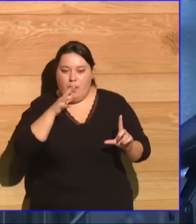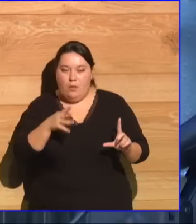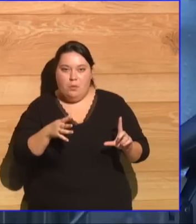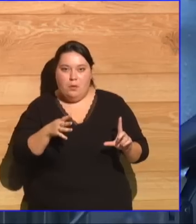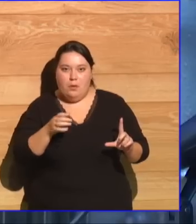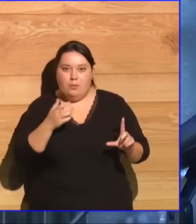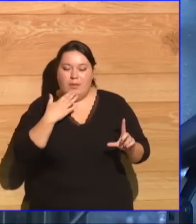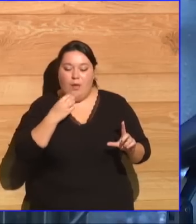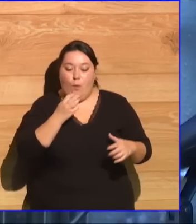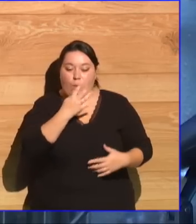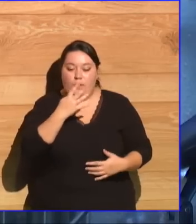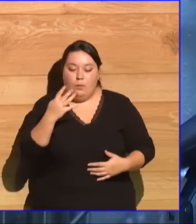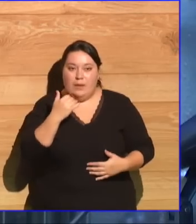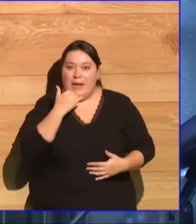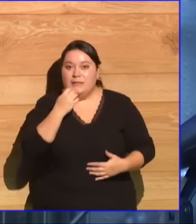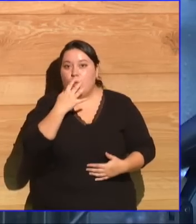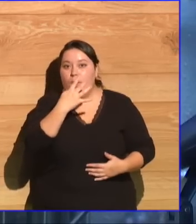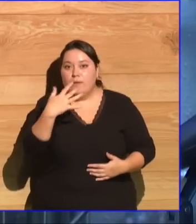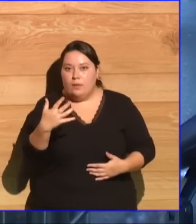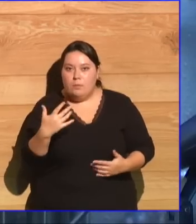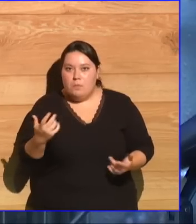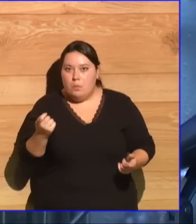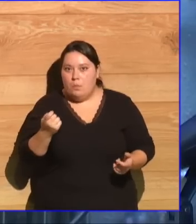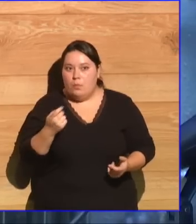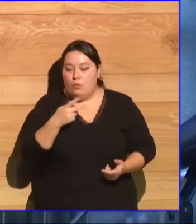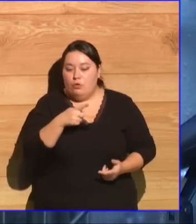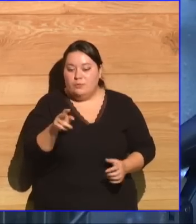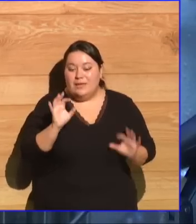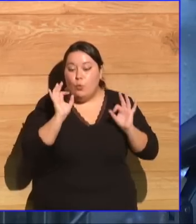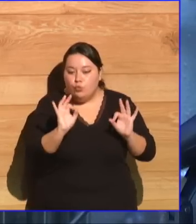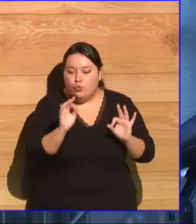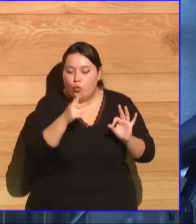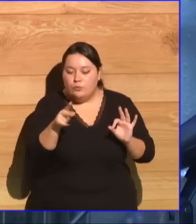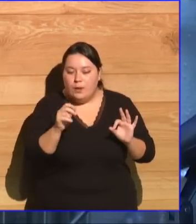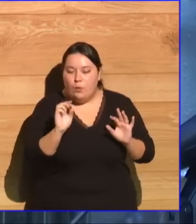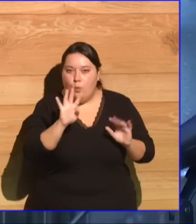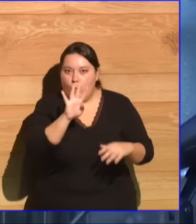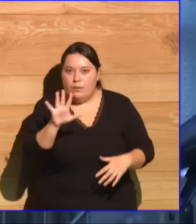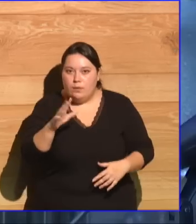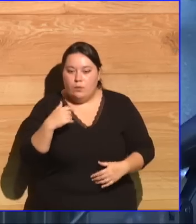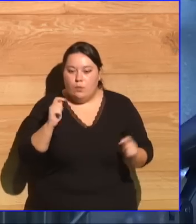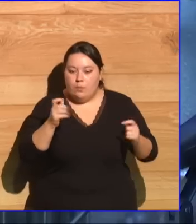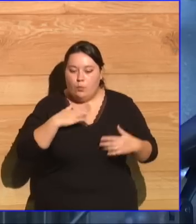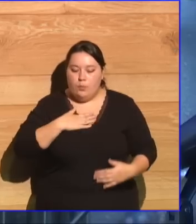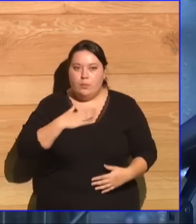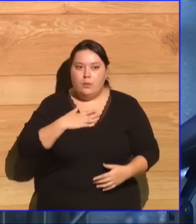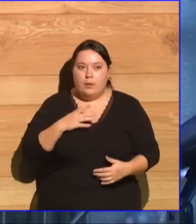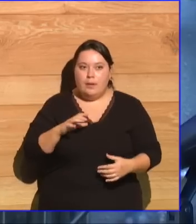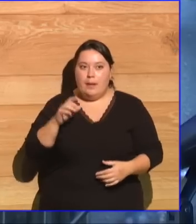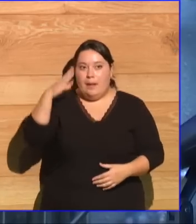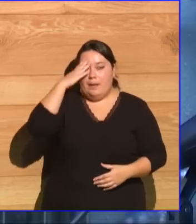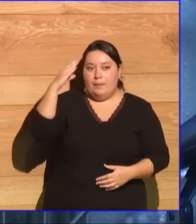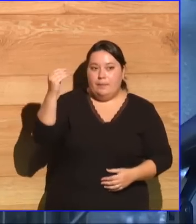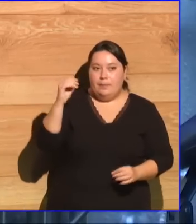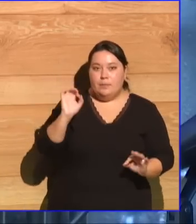viendo con 44 años y a punto de cumplir 45 dentro de 2 semanas exactas. Y que la película no va sobre Peter Pan, sino